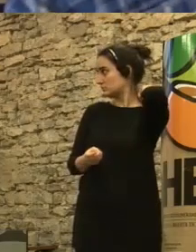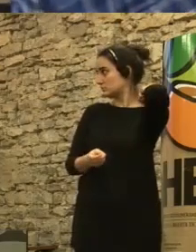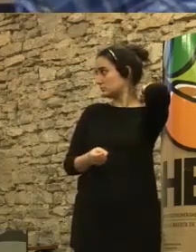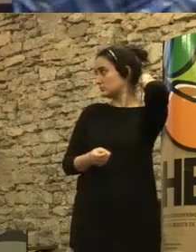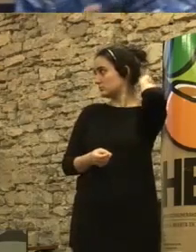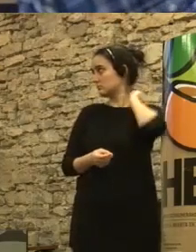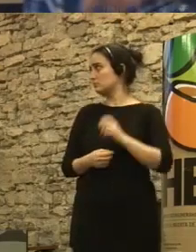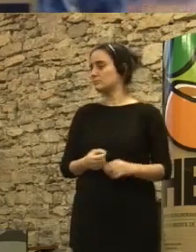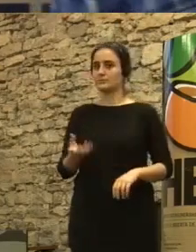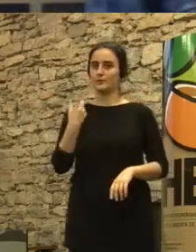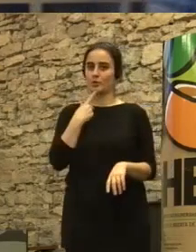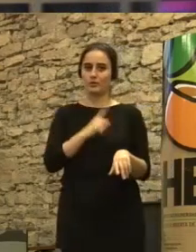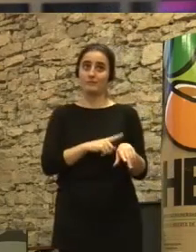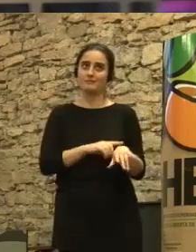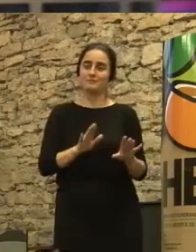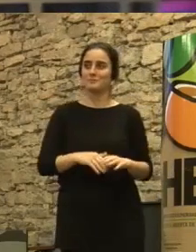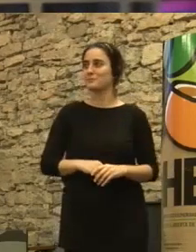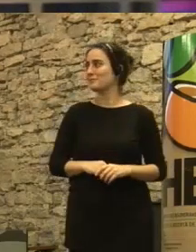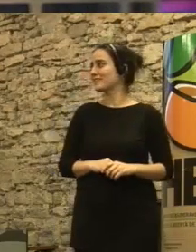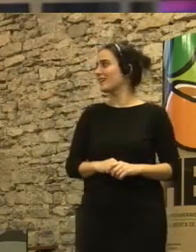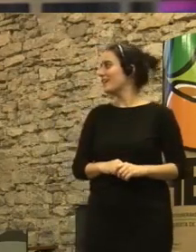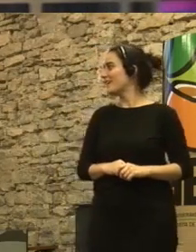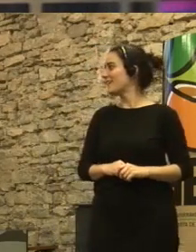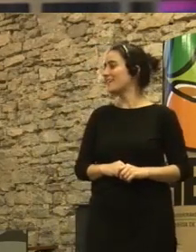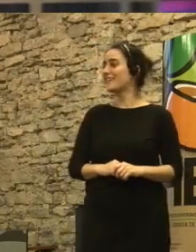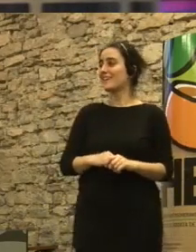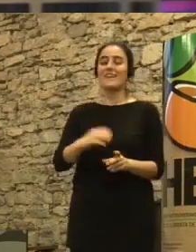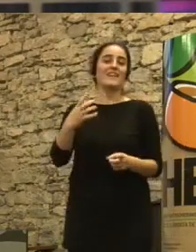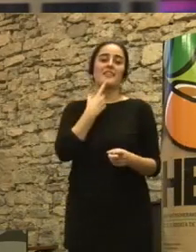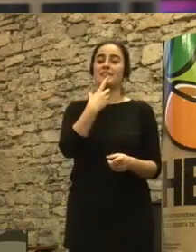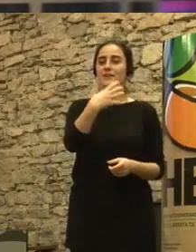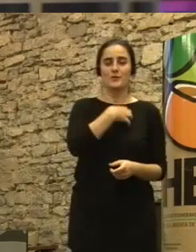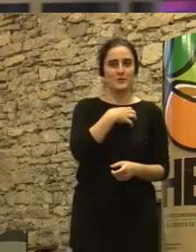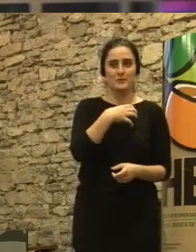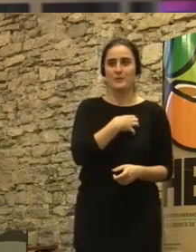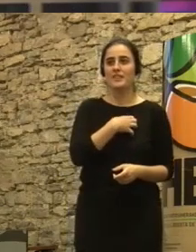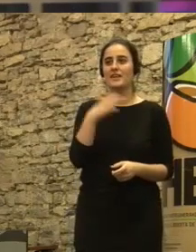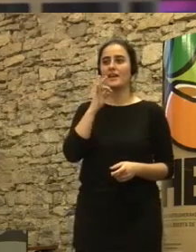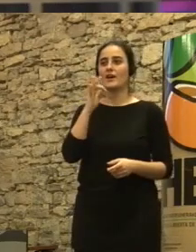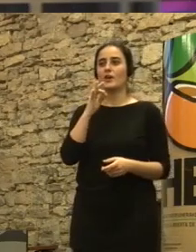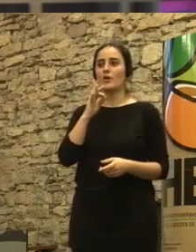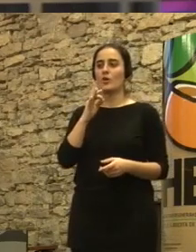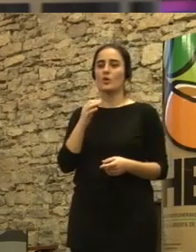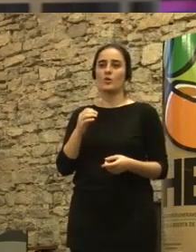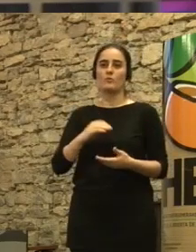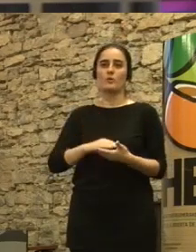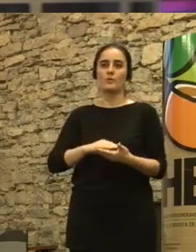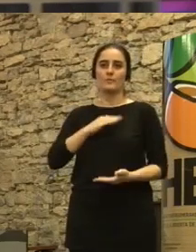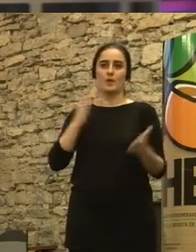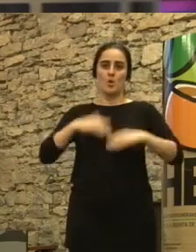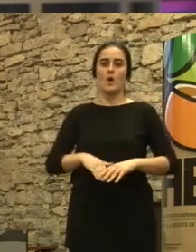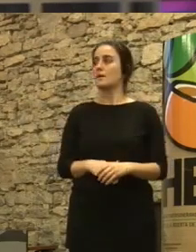posible. Ah, o que no es posible, o que no son competentes, etcétera.